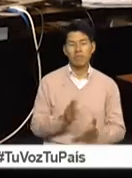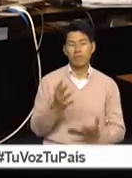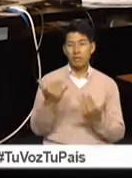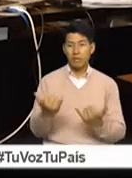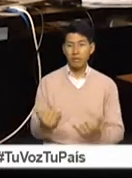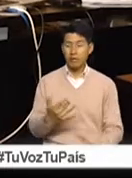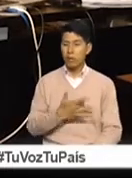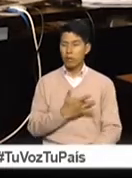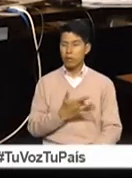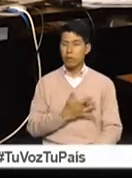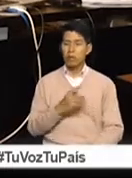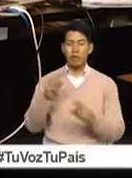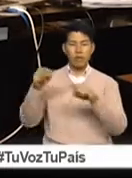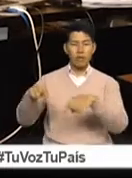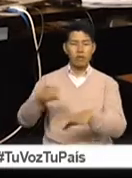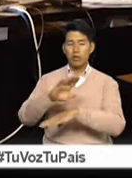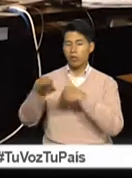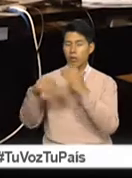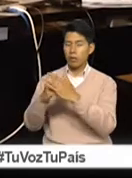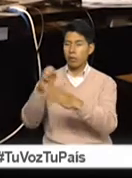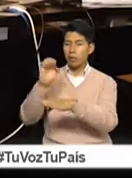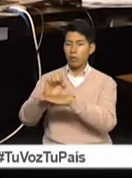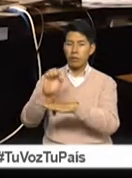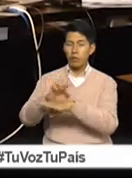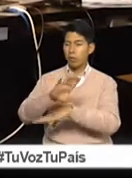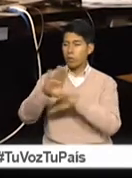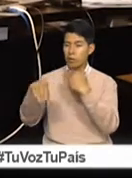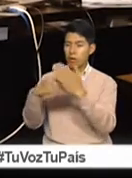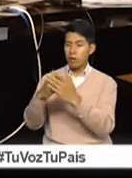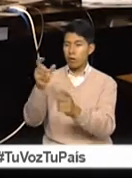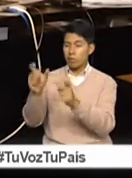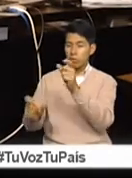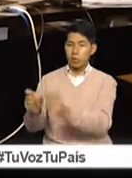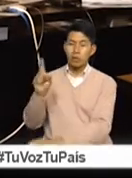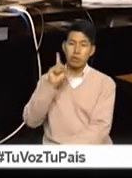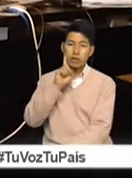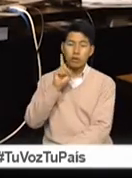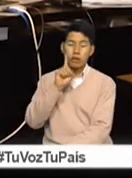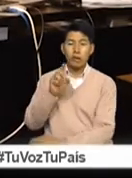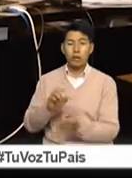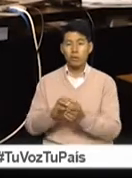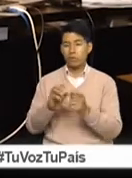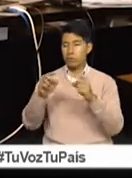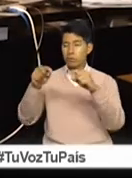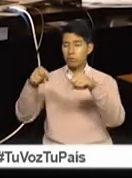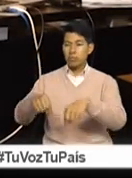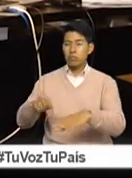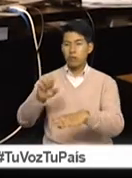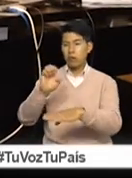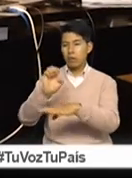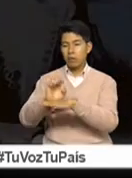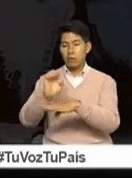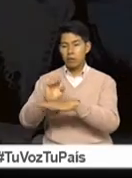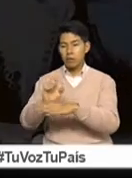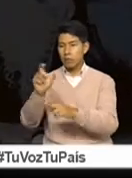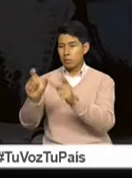el ecuador queda en todo el pueblo récord ya nos queda en latinoamérica y toda la gente que le conoció